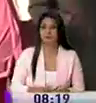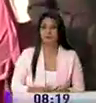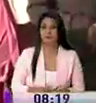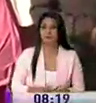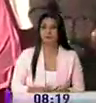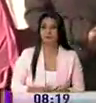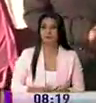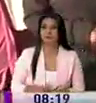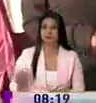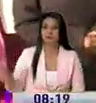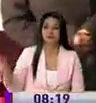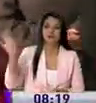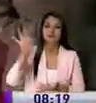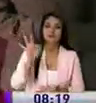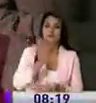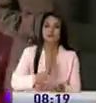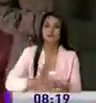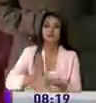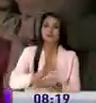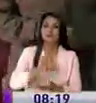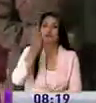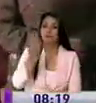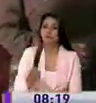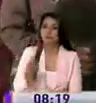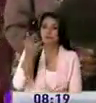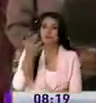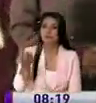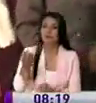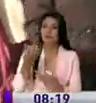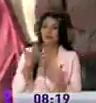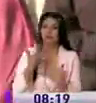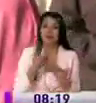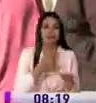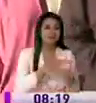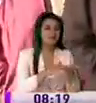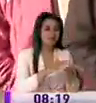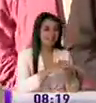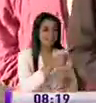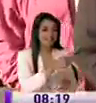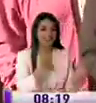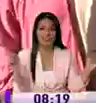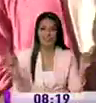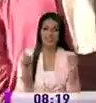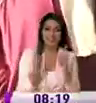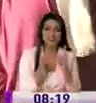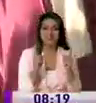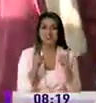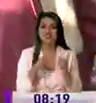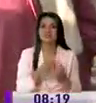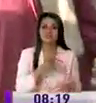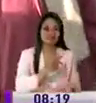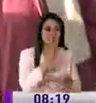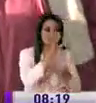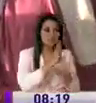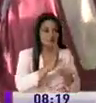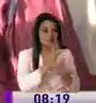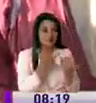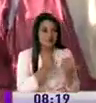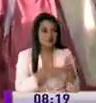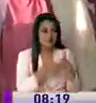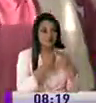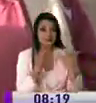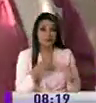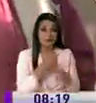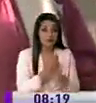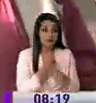una de las representantes del barrio. Muy buenos días. Cuénteme, acá está, perdón, la representante del barrio. Cuéntenos entonces, hoy inician